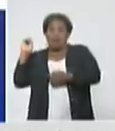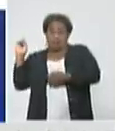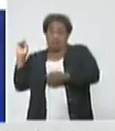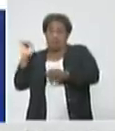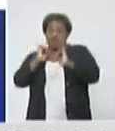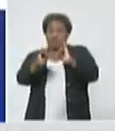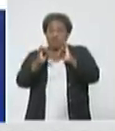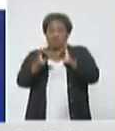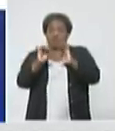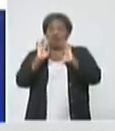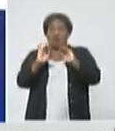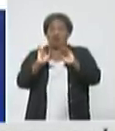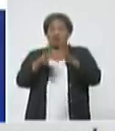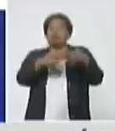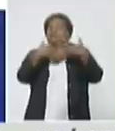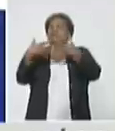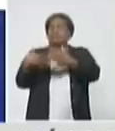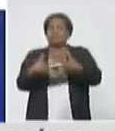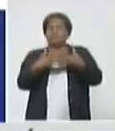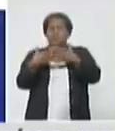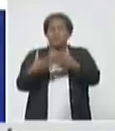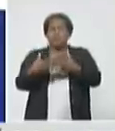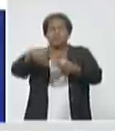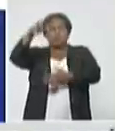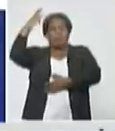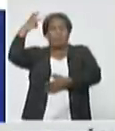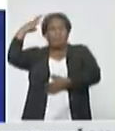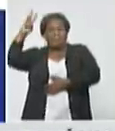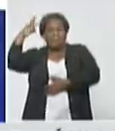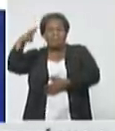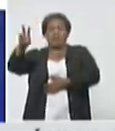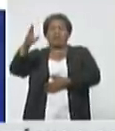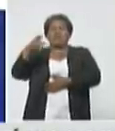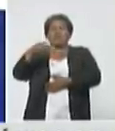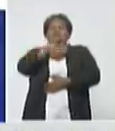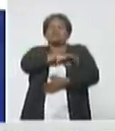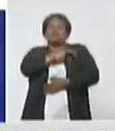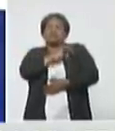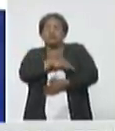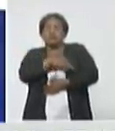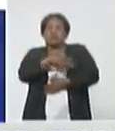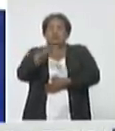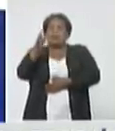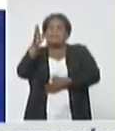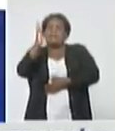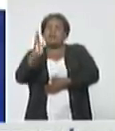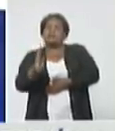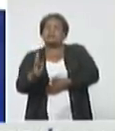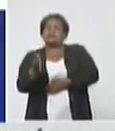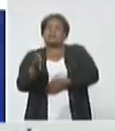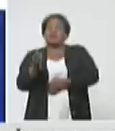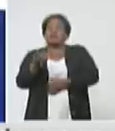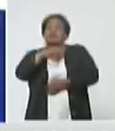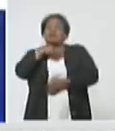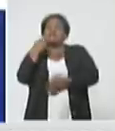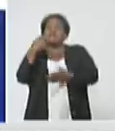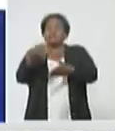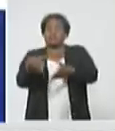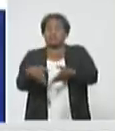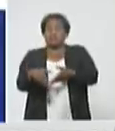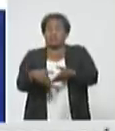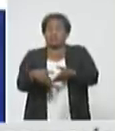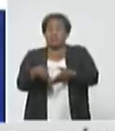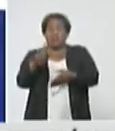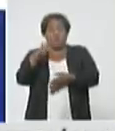de Estados Unidos, de México, de Chile, de Brasil, en cuanto al número de casos y el número de fallecidos, que realmente no se ve